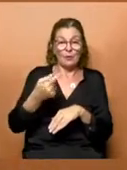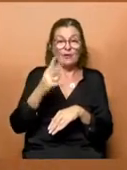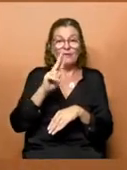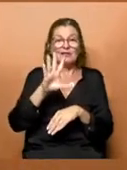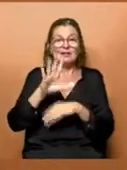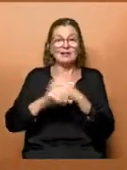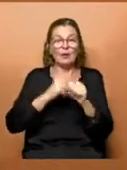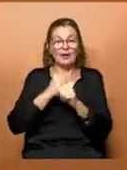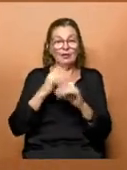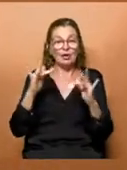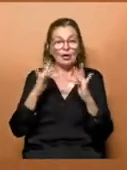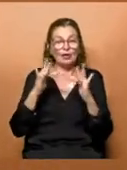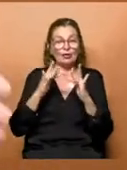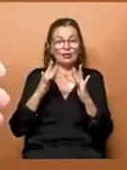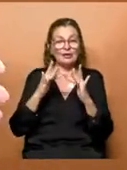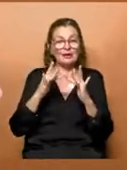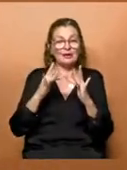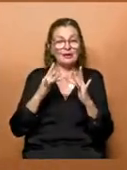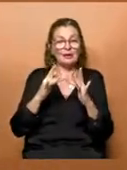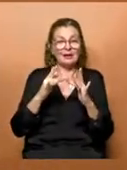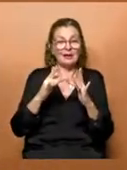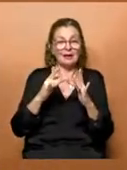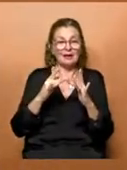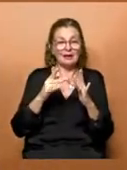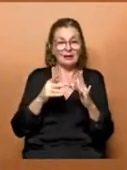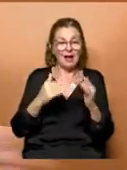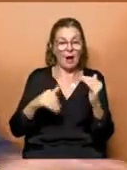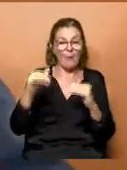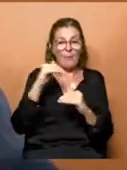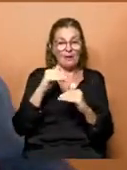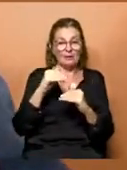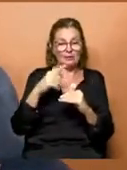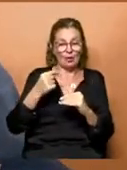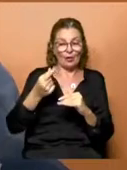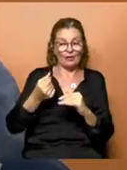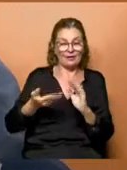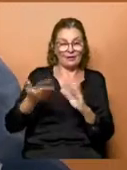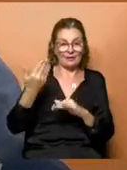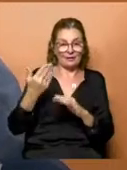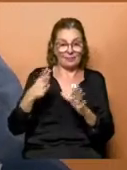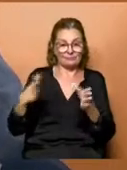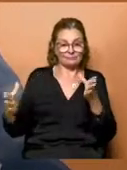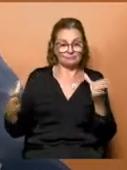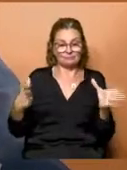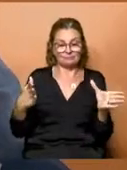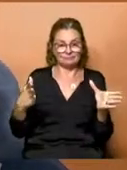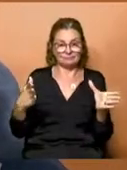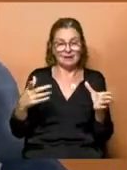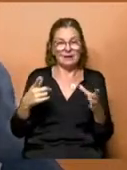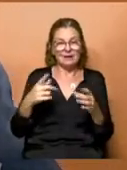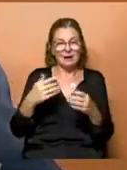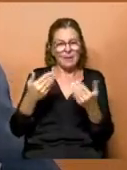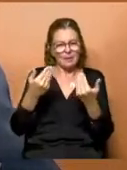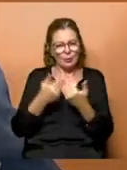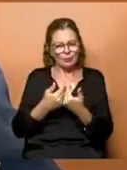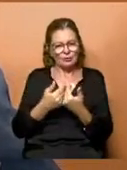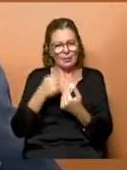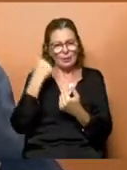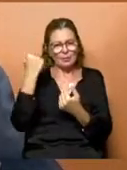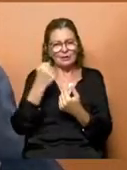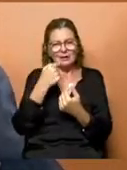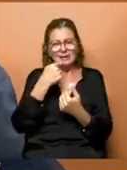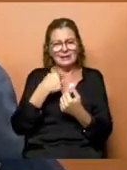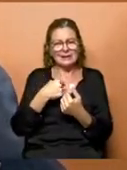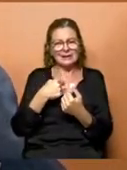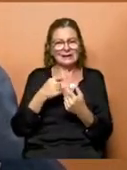que coincide el aumento de la desigualdad extrema y el aumento de la riqueza extrema. Y la pregunta clave es la que se hacían recién